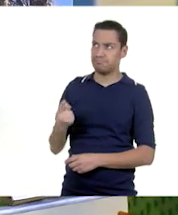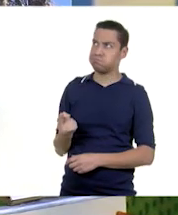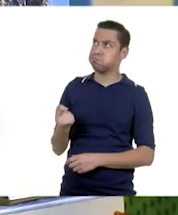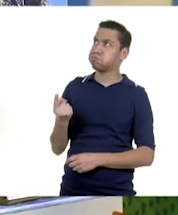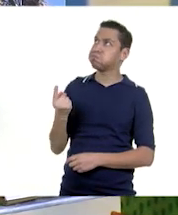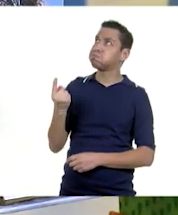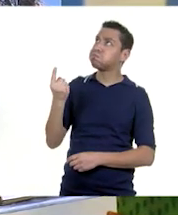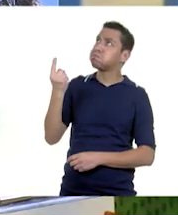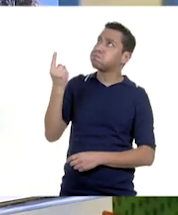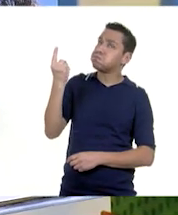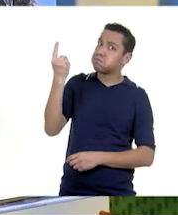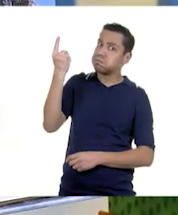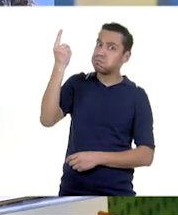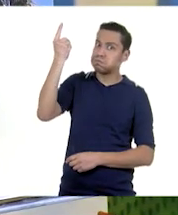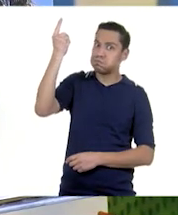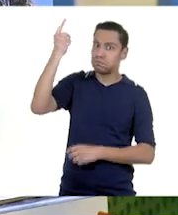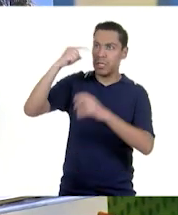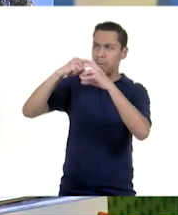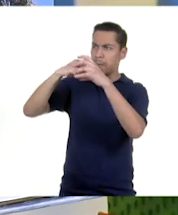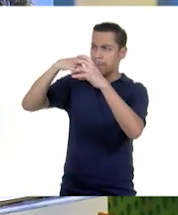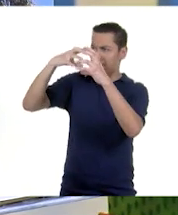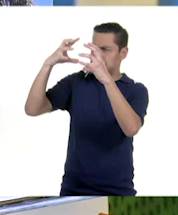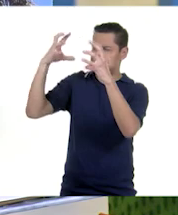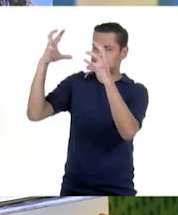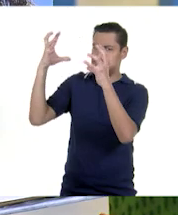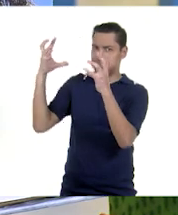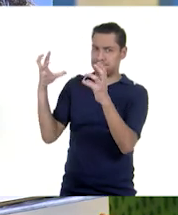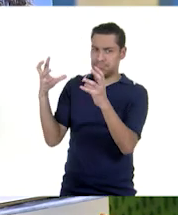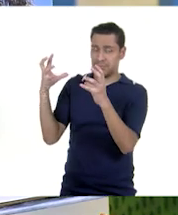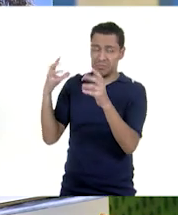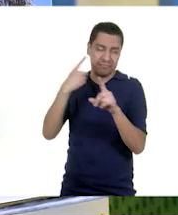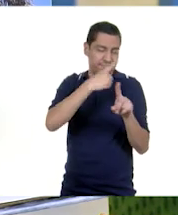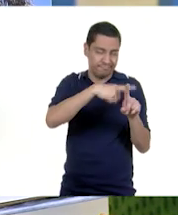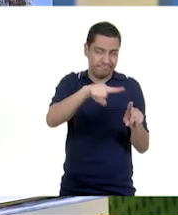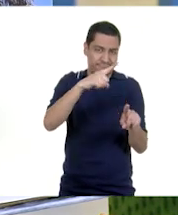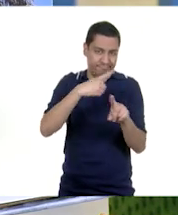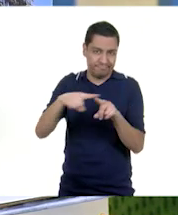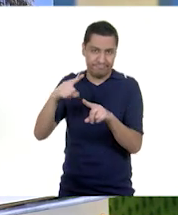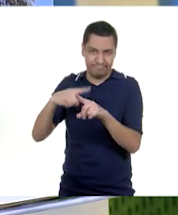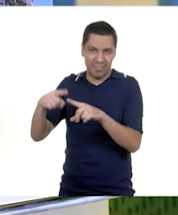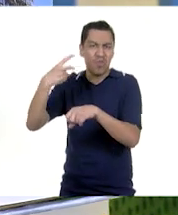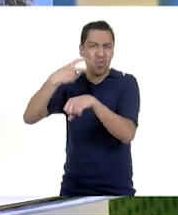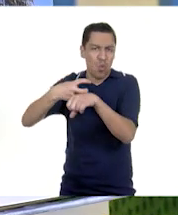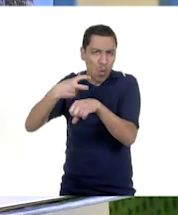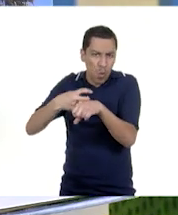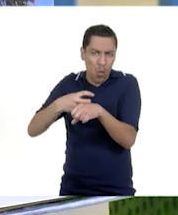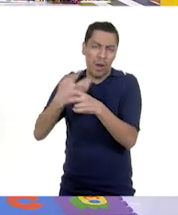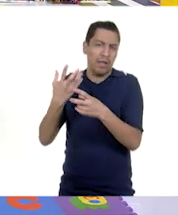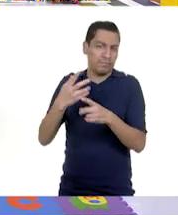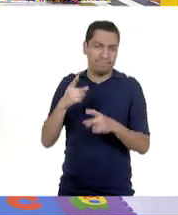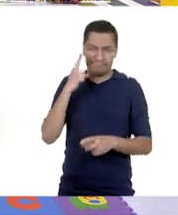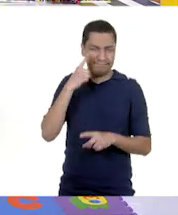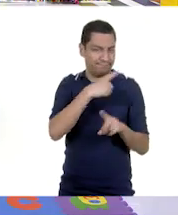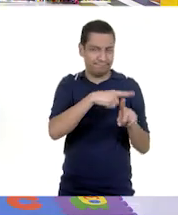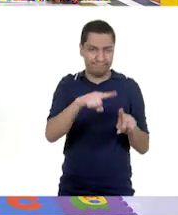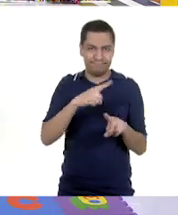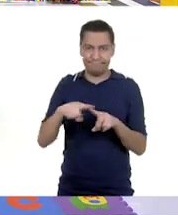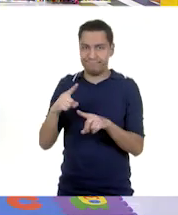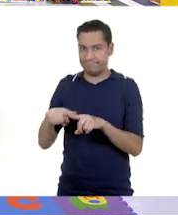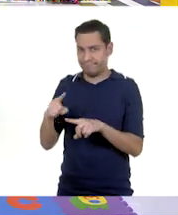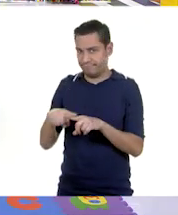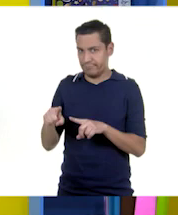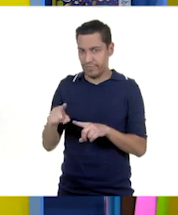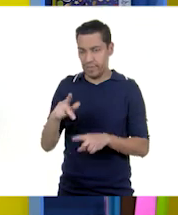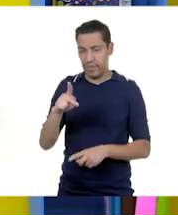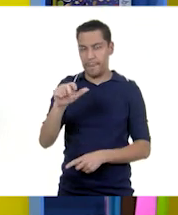largas, cortas, robustas, esbeltas, ásperas y lisas. Por ejemplo, tiene diferentes